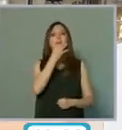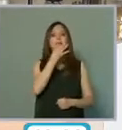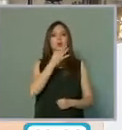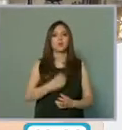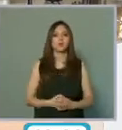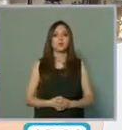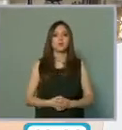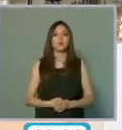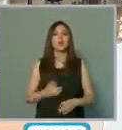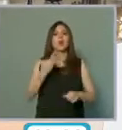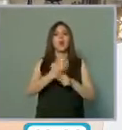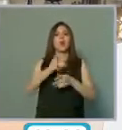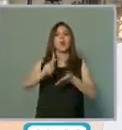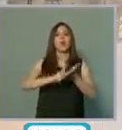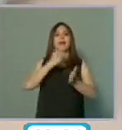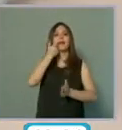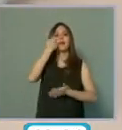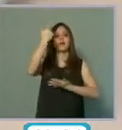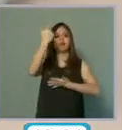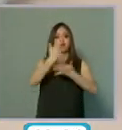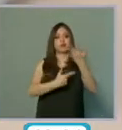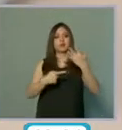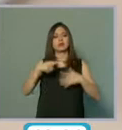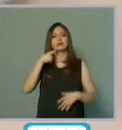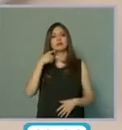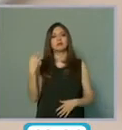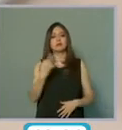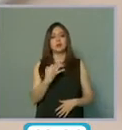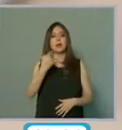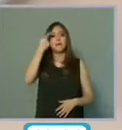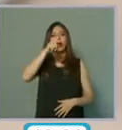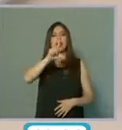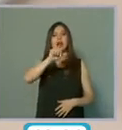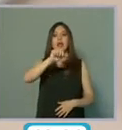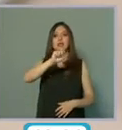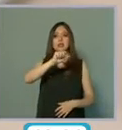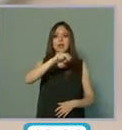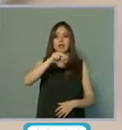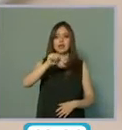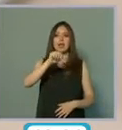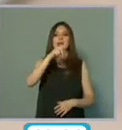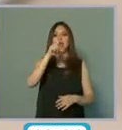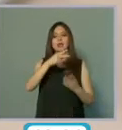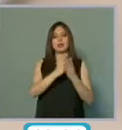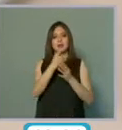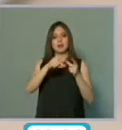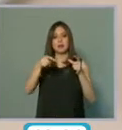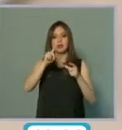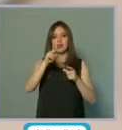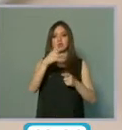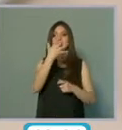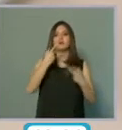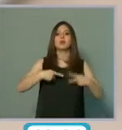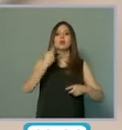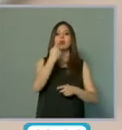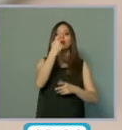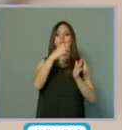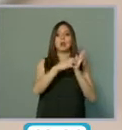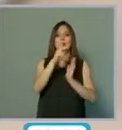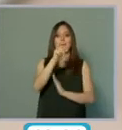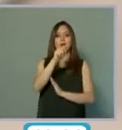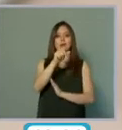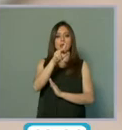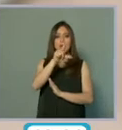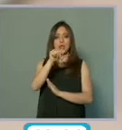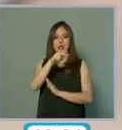Vamos Dime, a ver Paps. otra vez los ingredientes de esta delicia, por favor. Para esta lasaña de espinacas y zanahoria para 5 personas necesitamos una caja de pasta